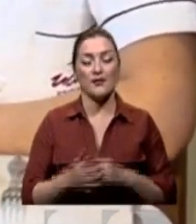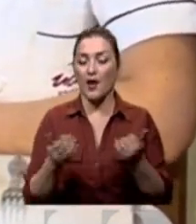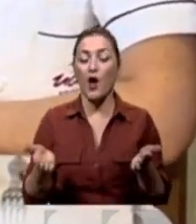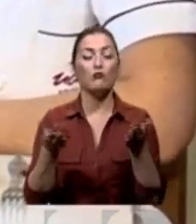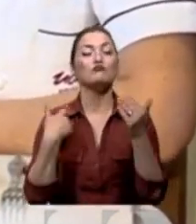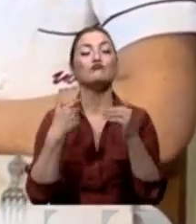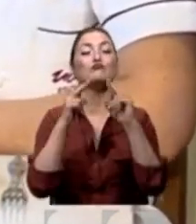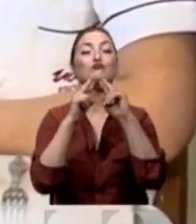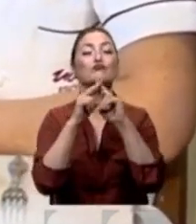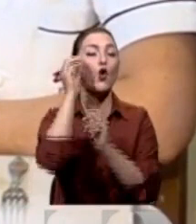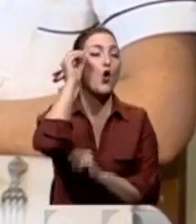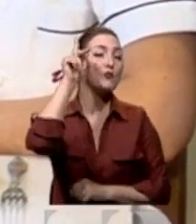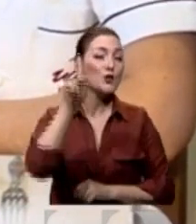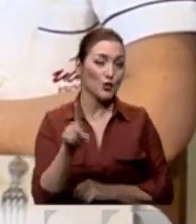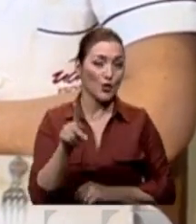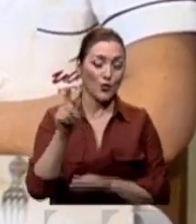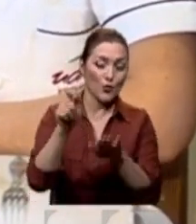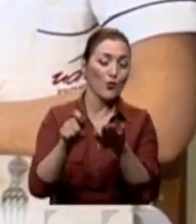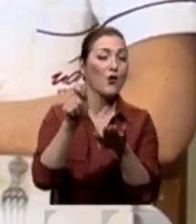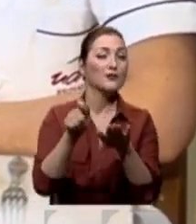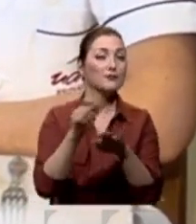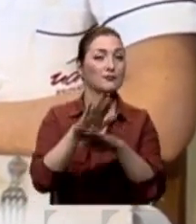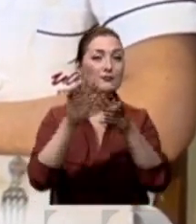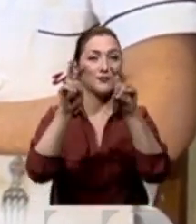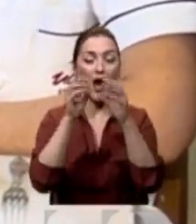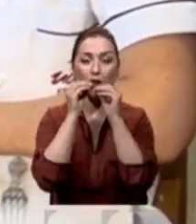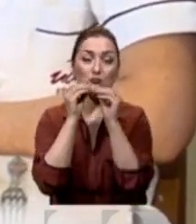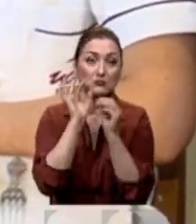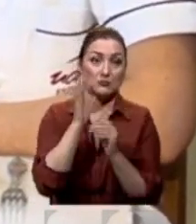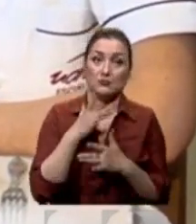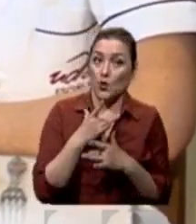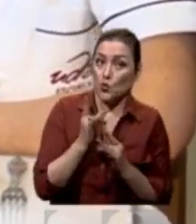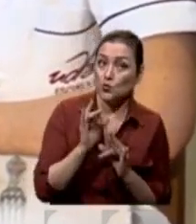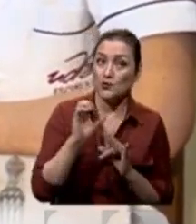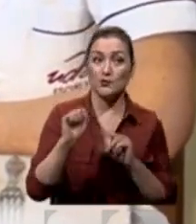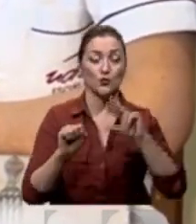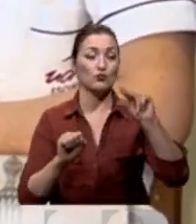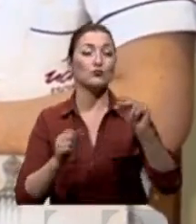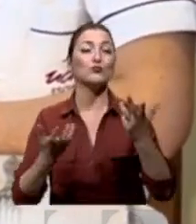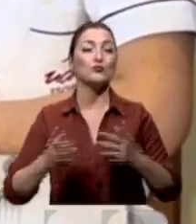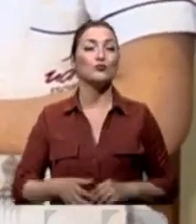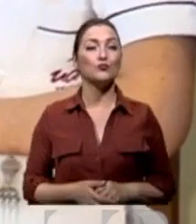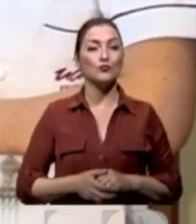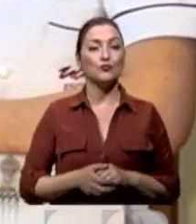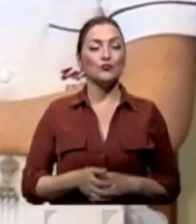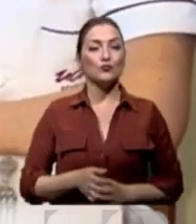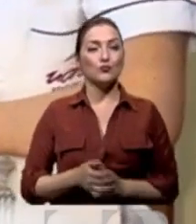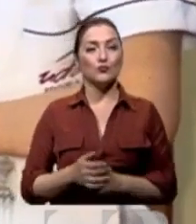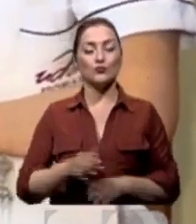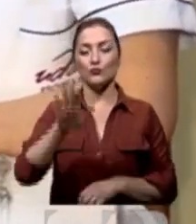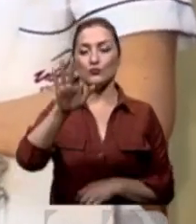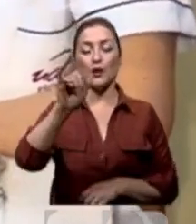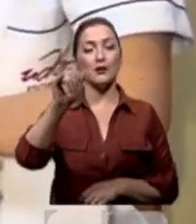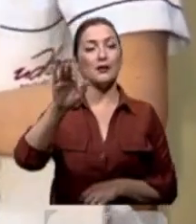a conocer, qué opinan también nuestros jueces, ya han probado, han realizado la degustación respectiva. Iniciamos contigo, mi querida